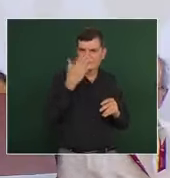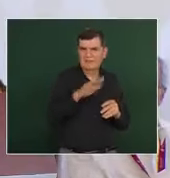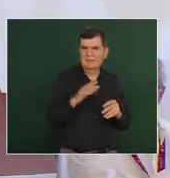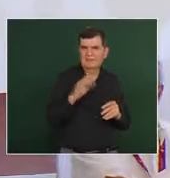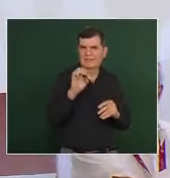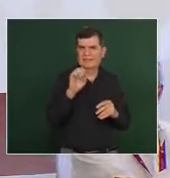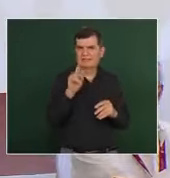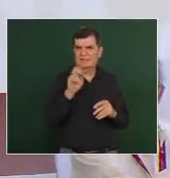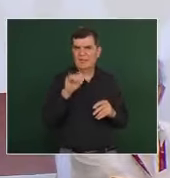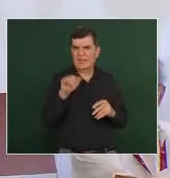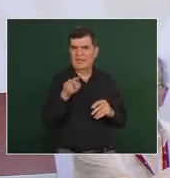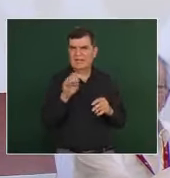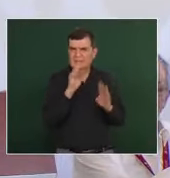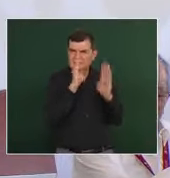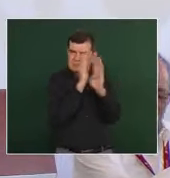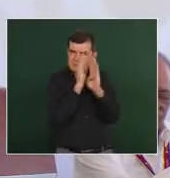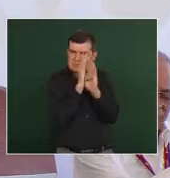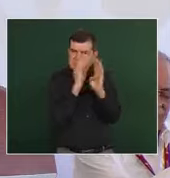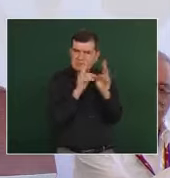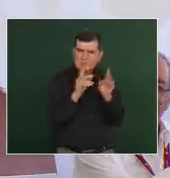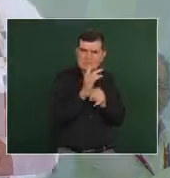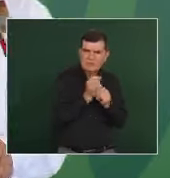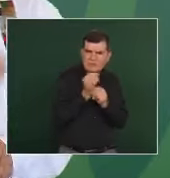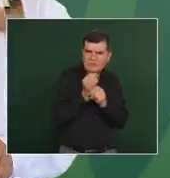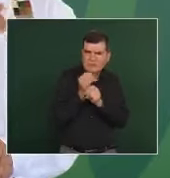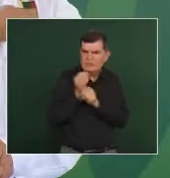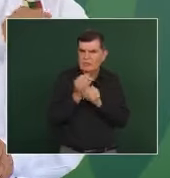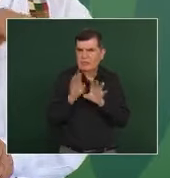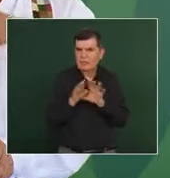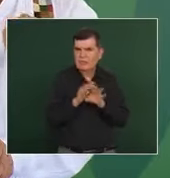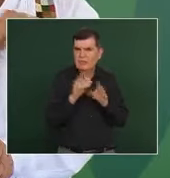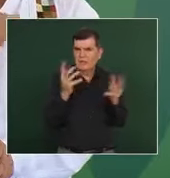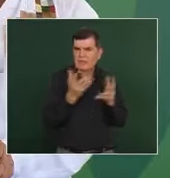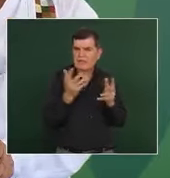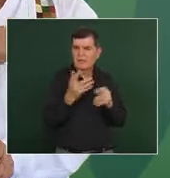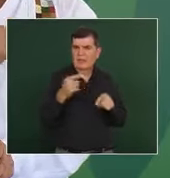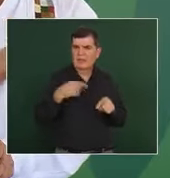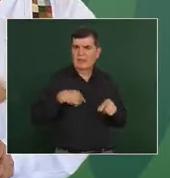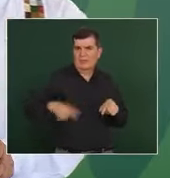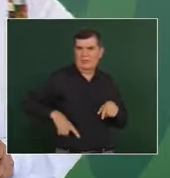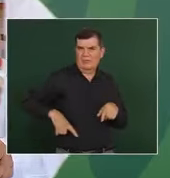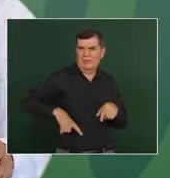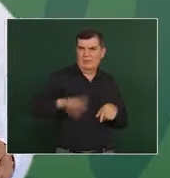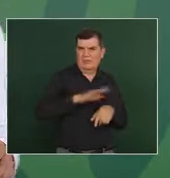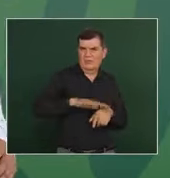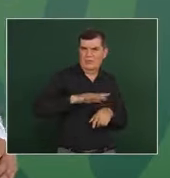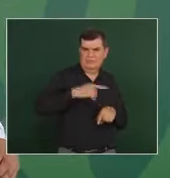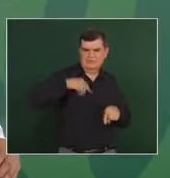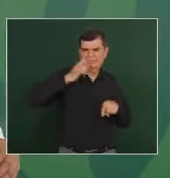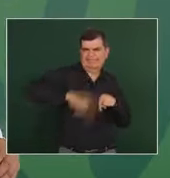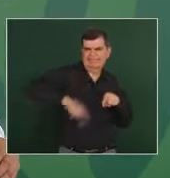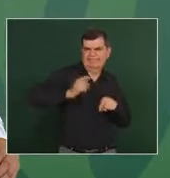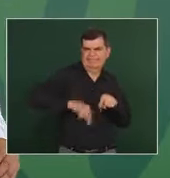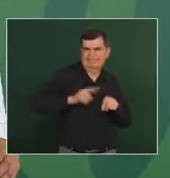y también para socavar a gobiernos populares contrarios